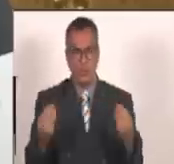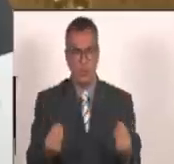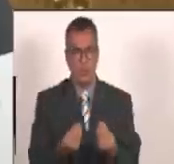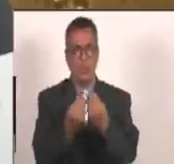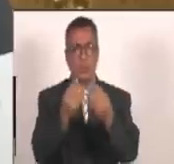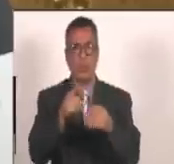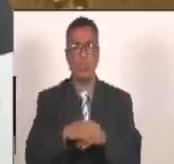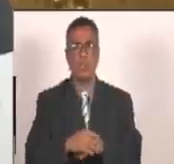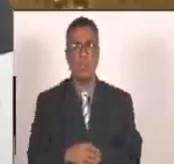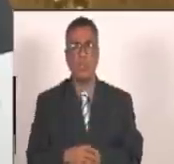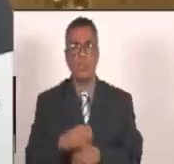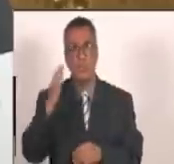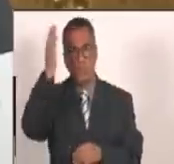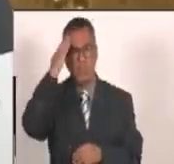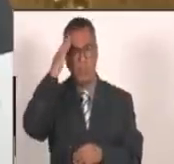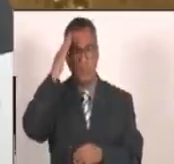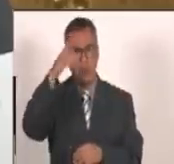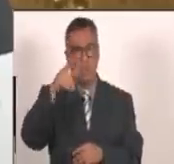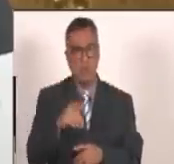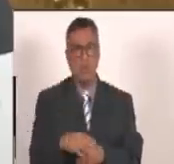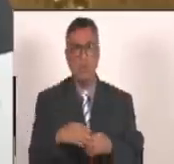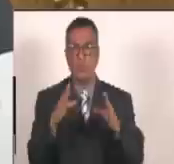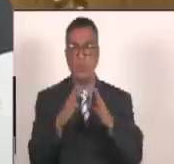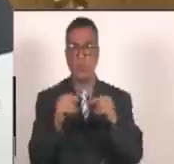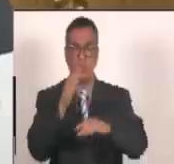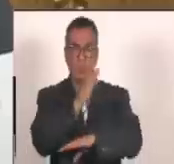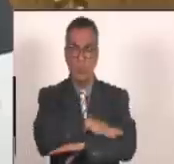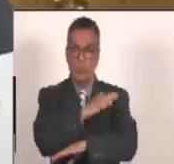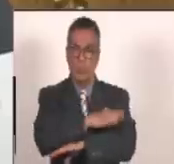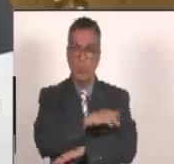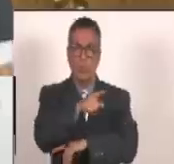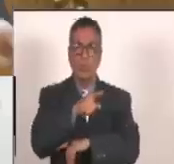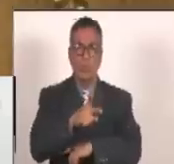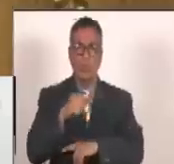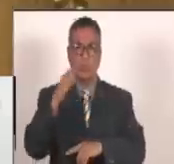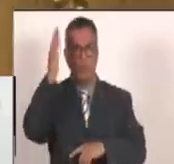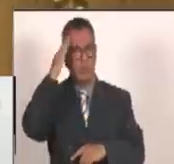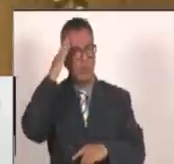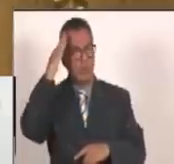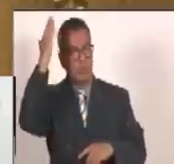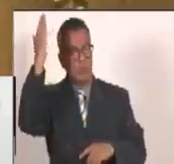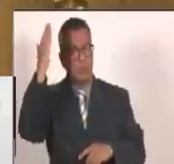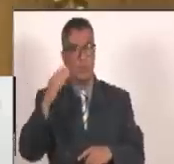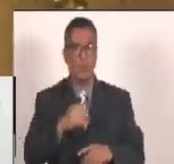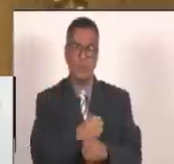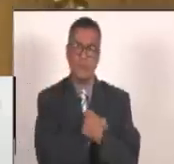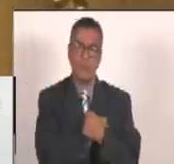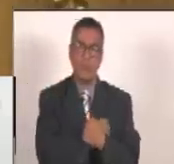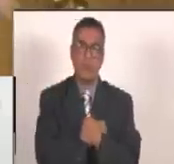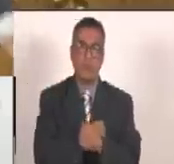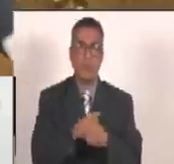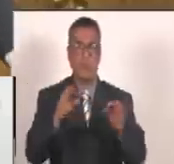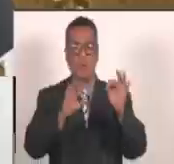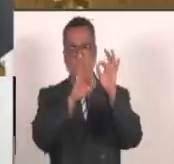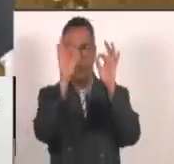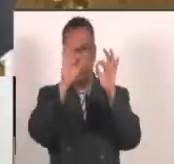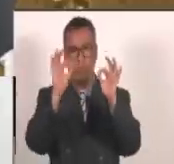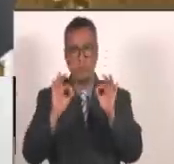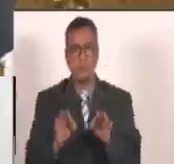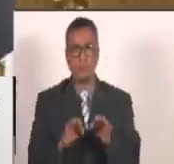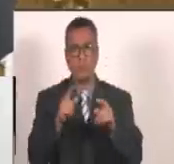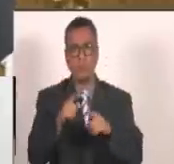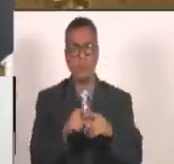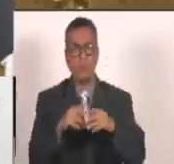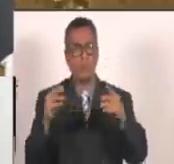él, sabemos de su disciplina, su sabiduría, su amor por el arte,